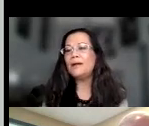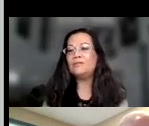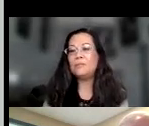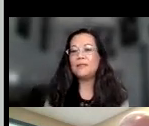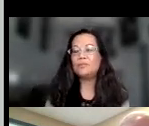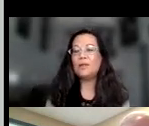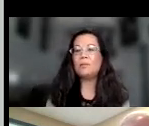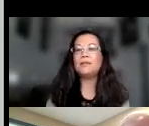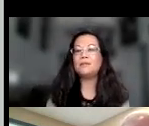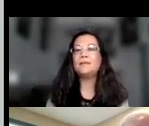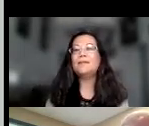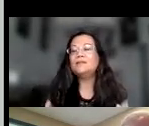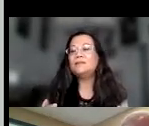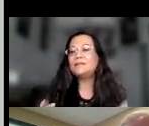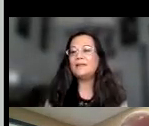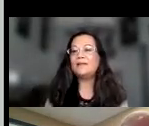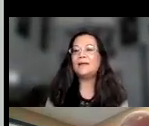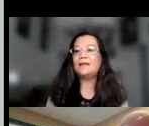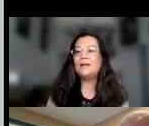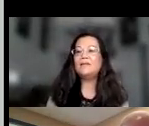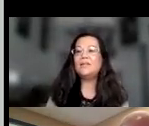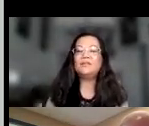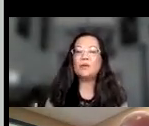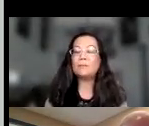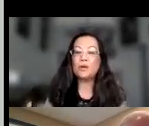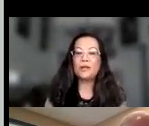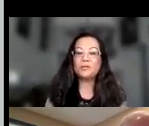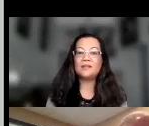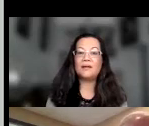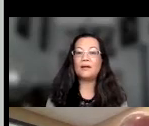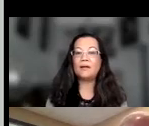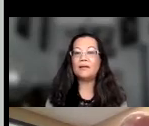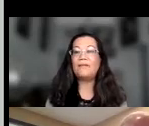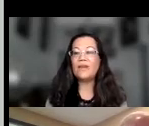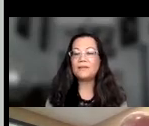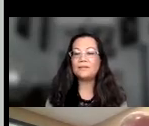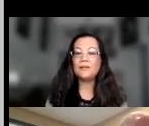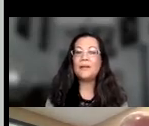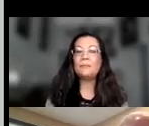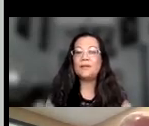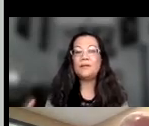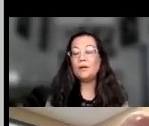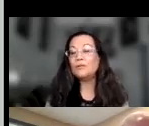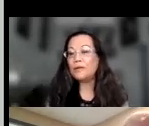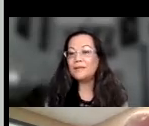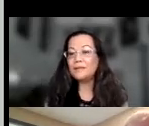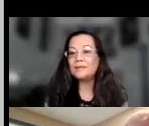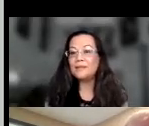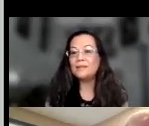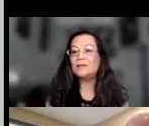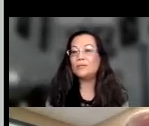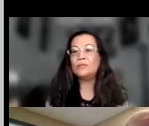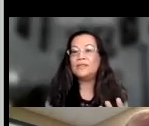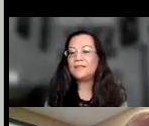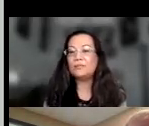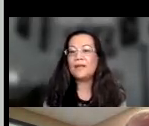evaluación independiente. Lo que queremos que suceda, que queremos ver que estos proyectos son efectivos,